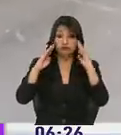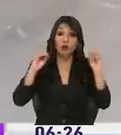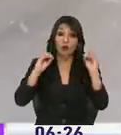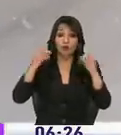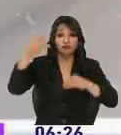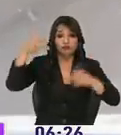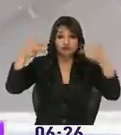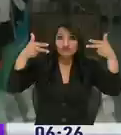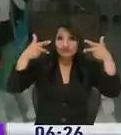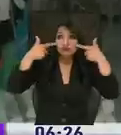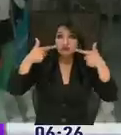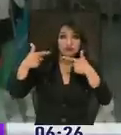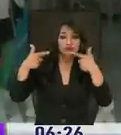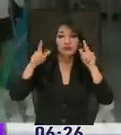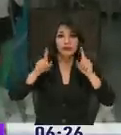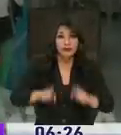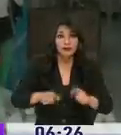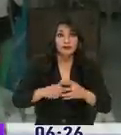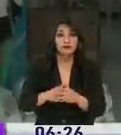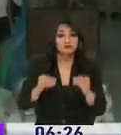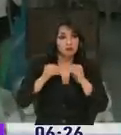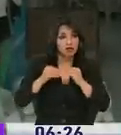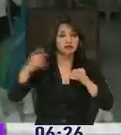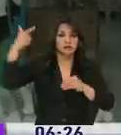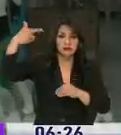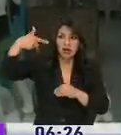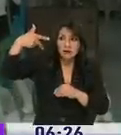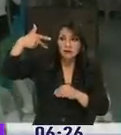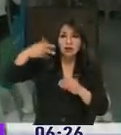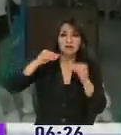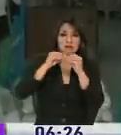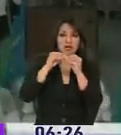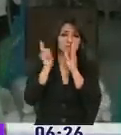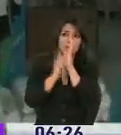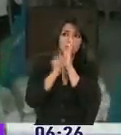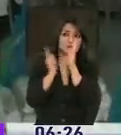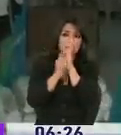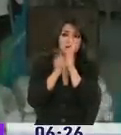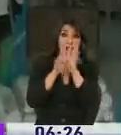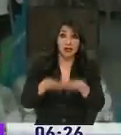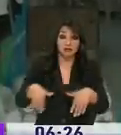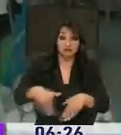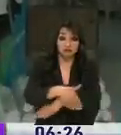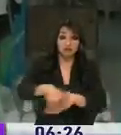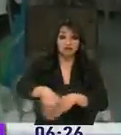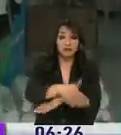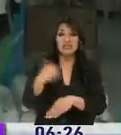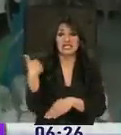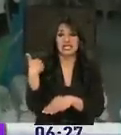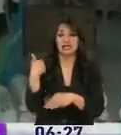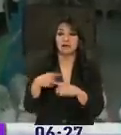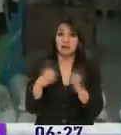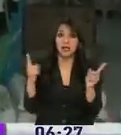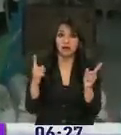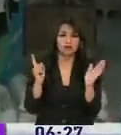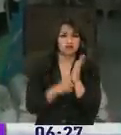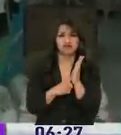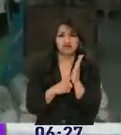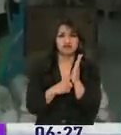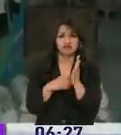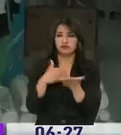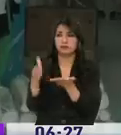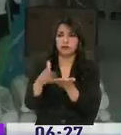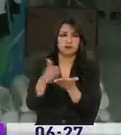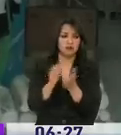seguridad y vigilancia. En más cámaras, más sirenas, porque en estas dos avenidas las tenemos y hemos corrido a la delincuencia.